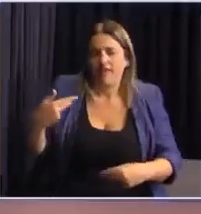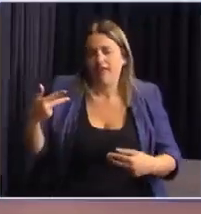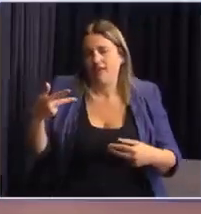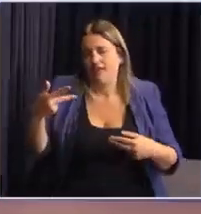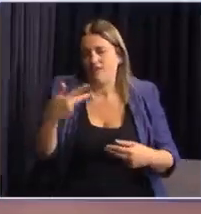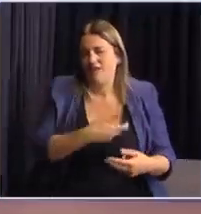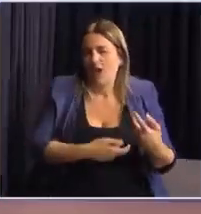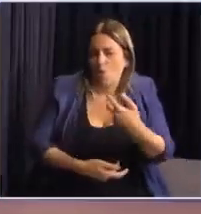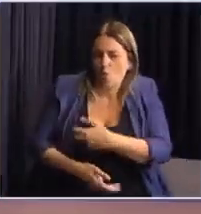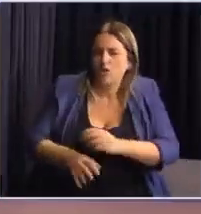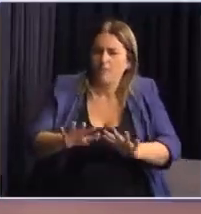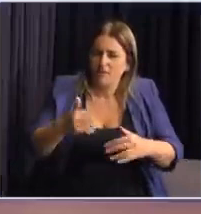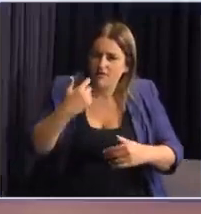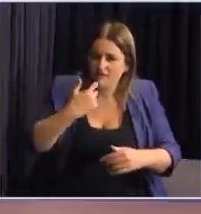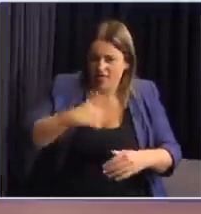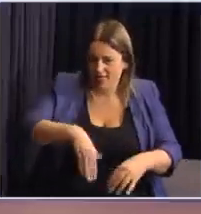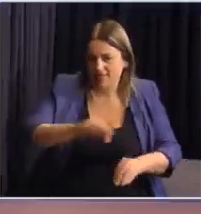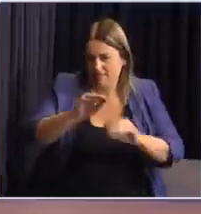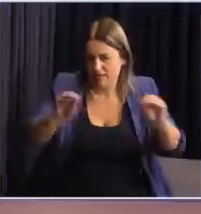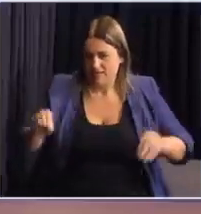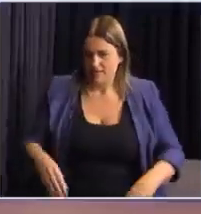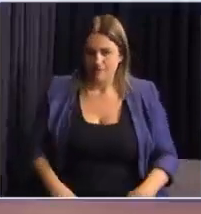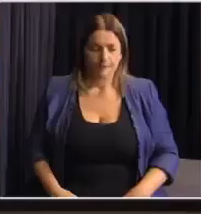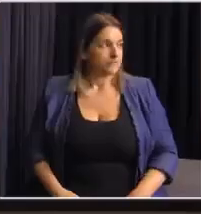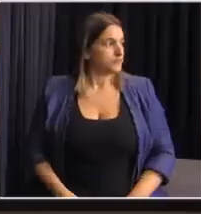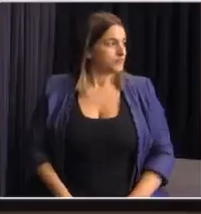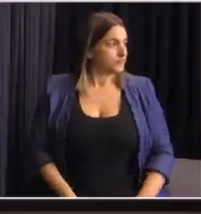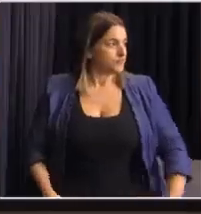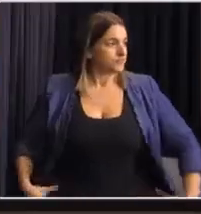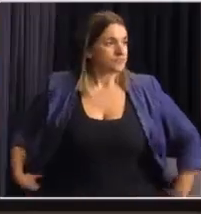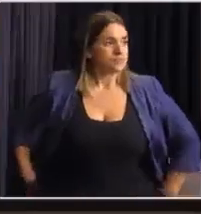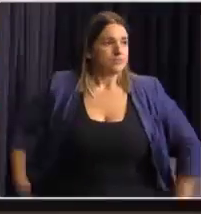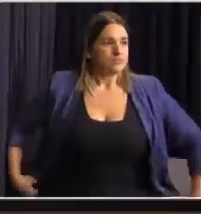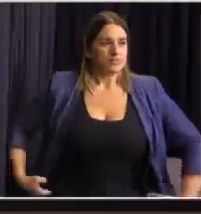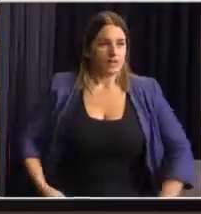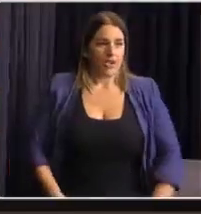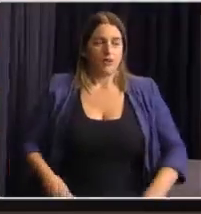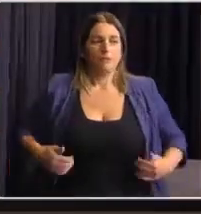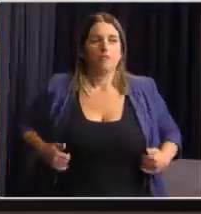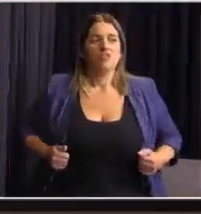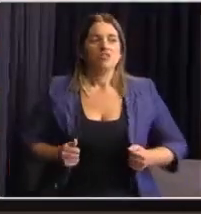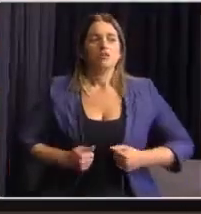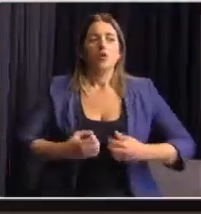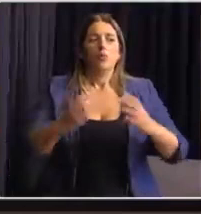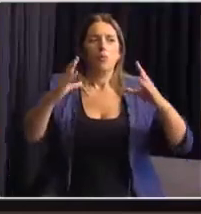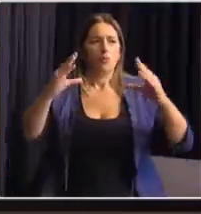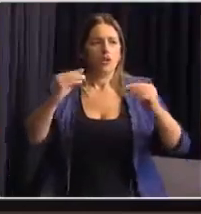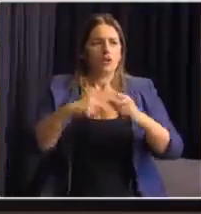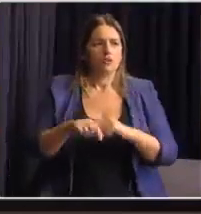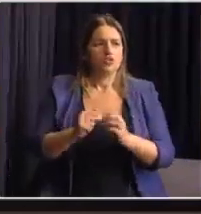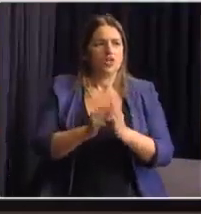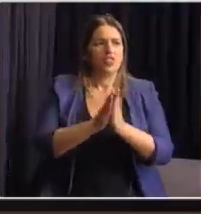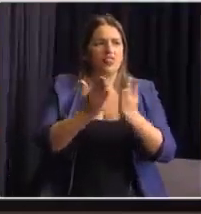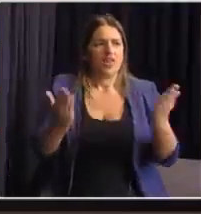capaz que en breve le estamos informando. Buenas noches, presidente. Martín Tocar, del diario